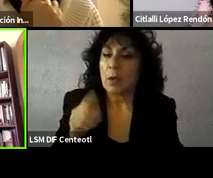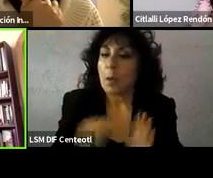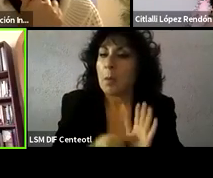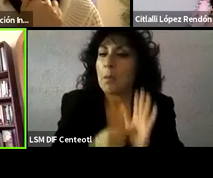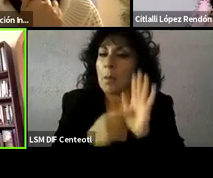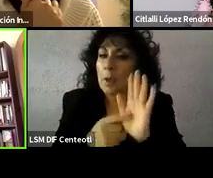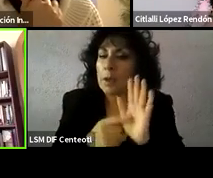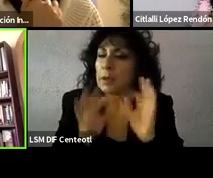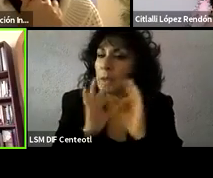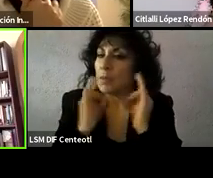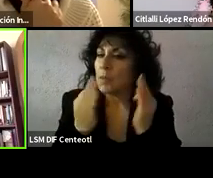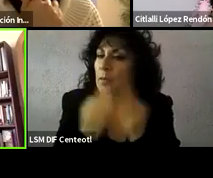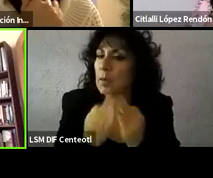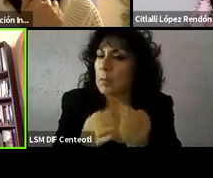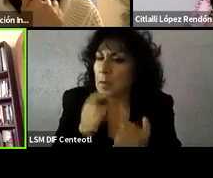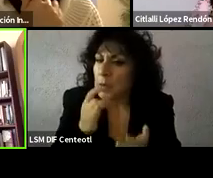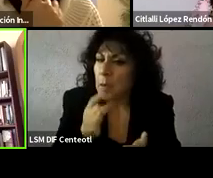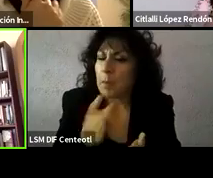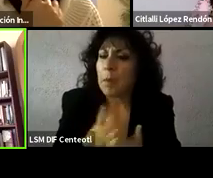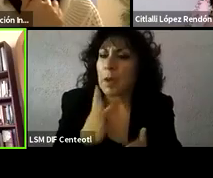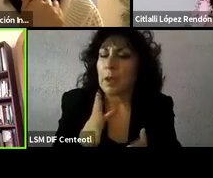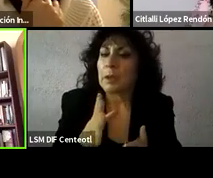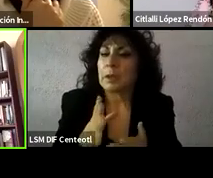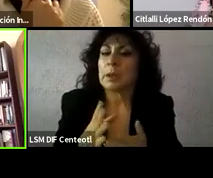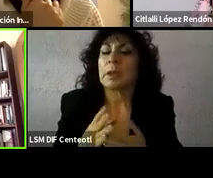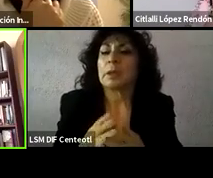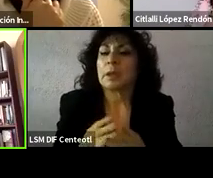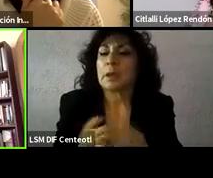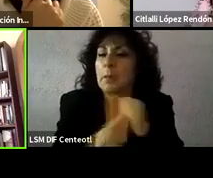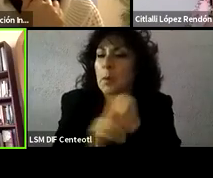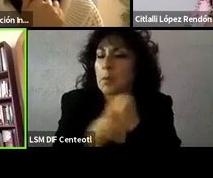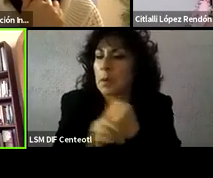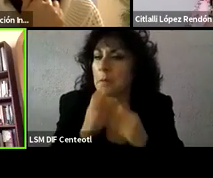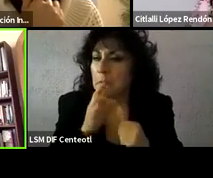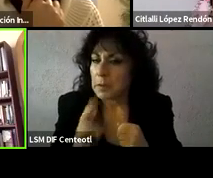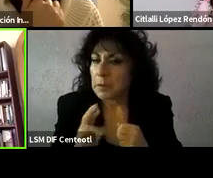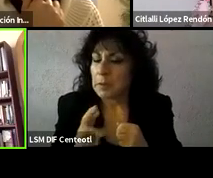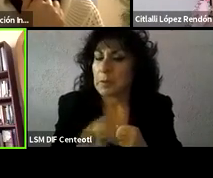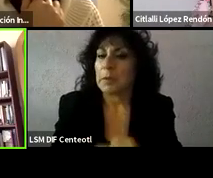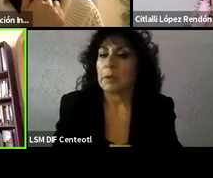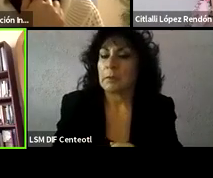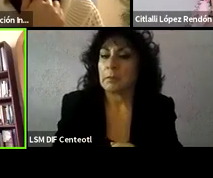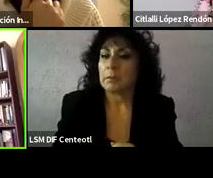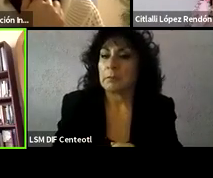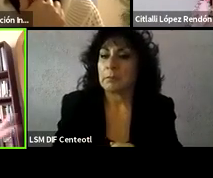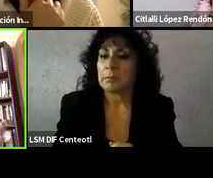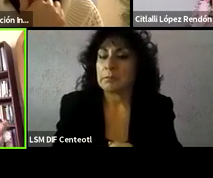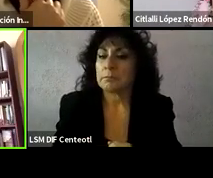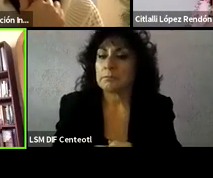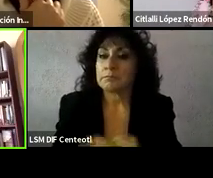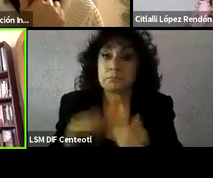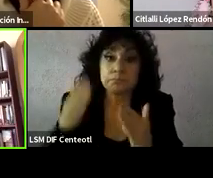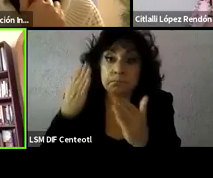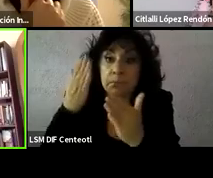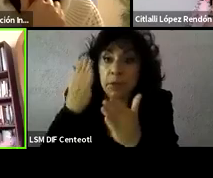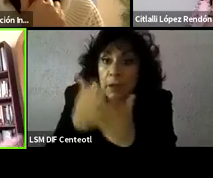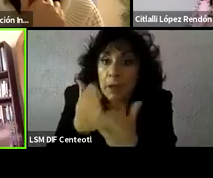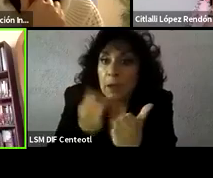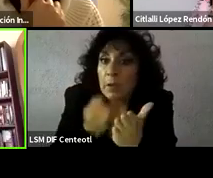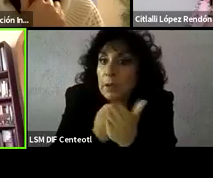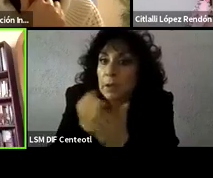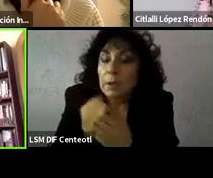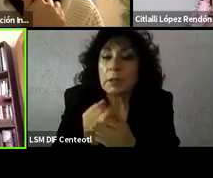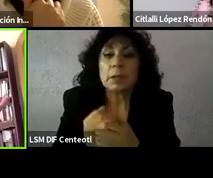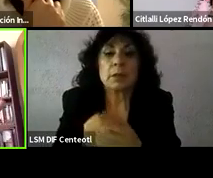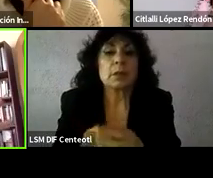el objetivo fundamental es cómo llegar a una solución, ¿no? el separar a las personas del problema